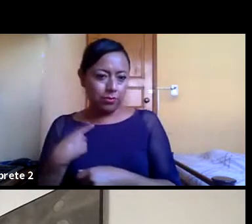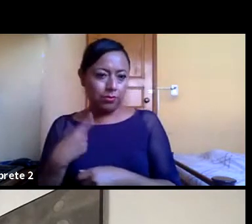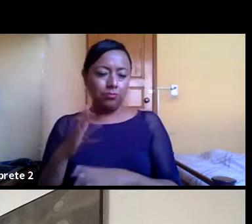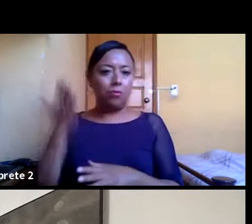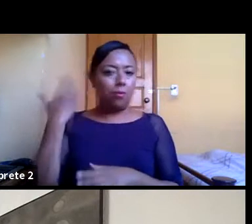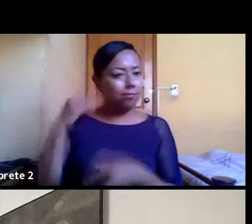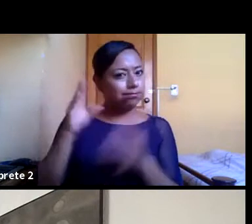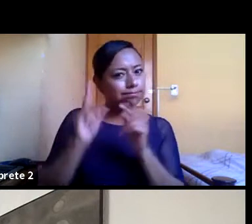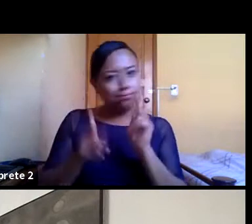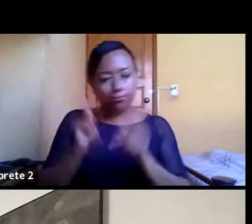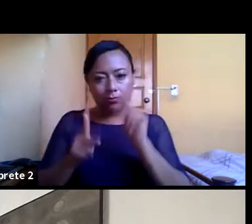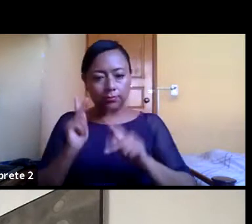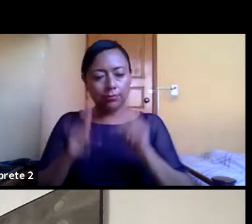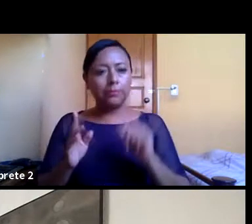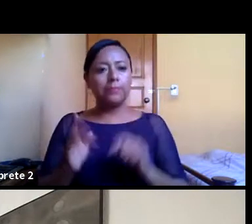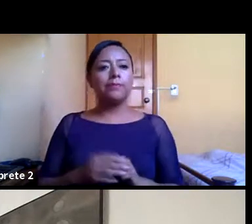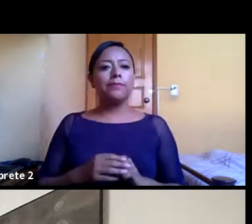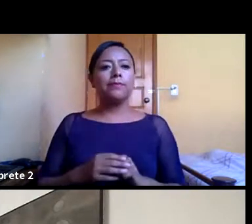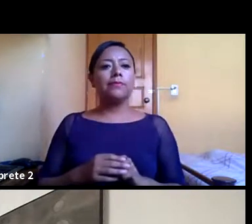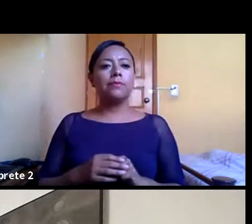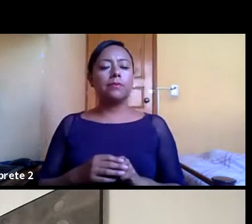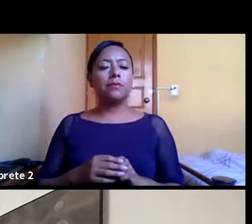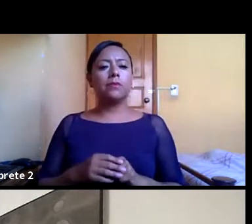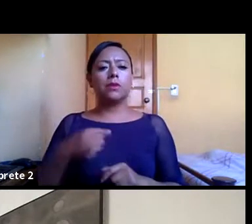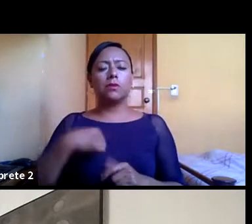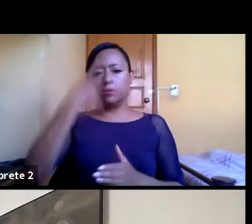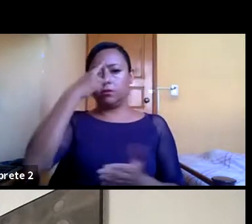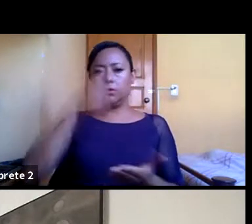comentamos en su momento. Creo,